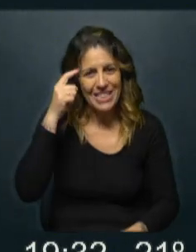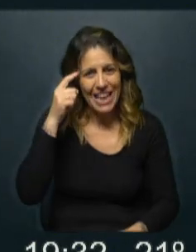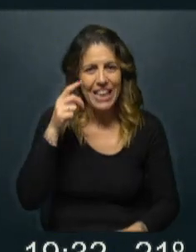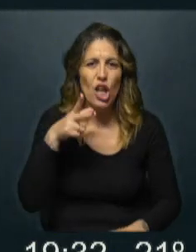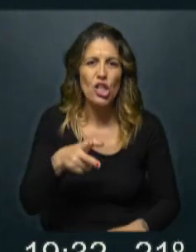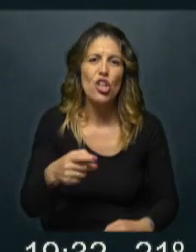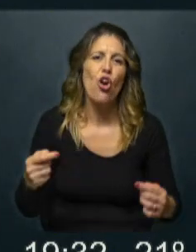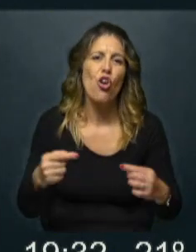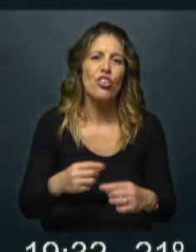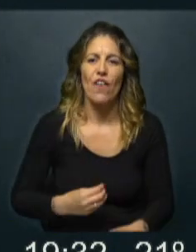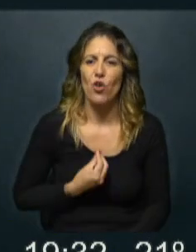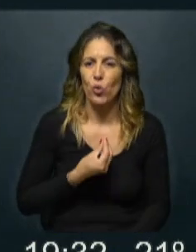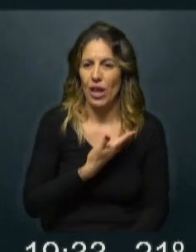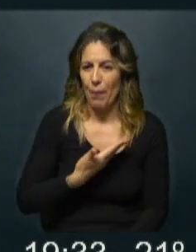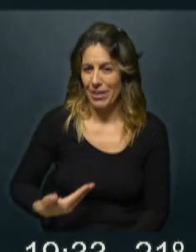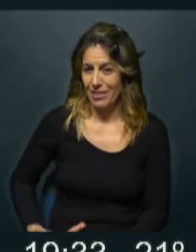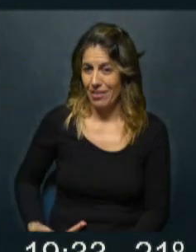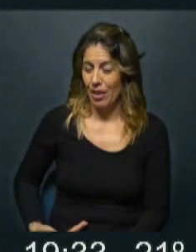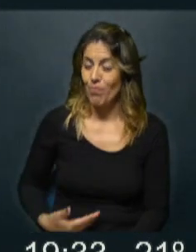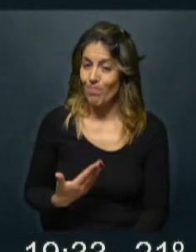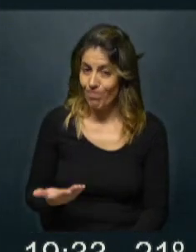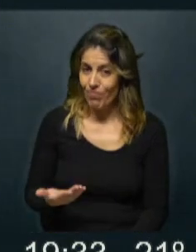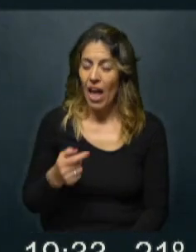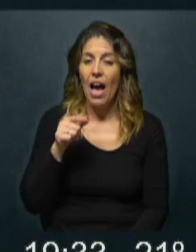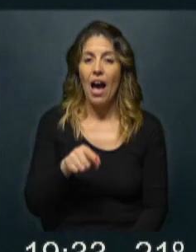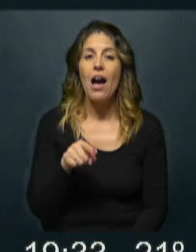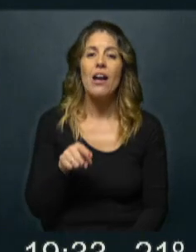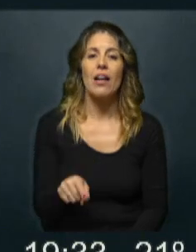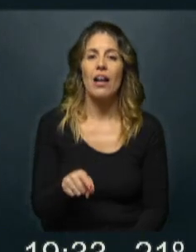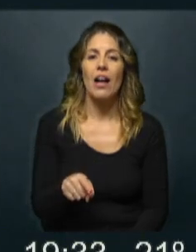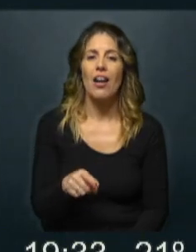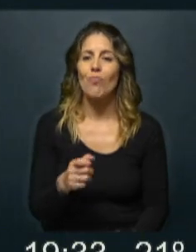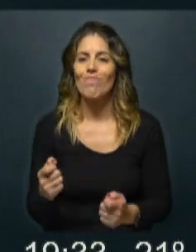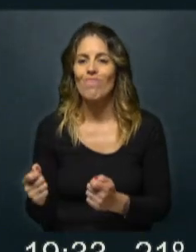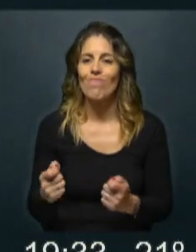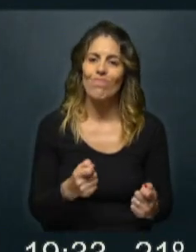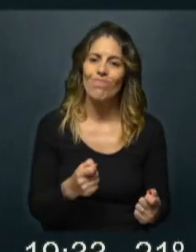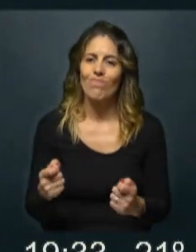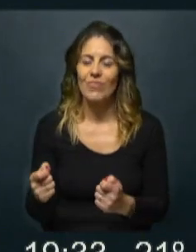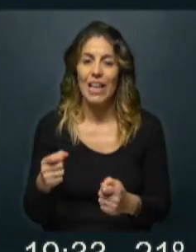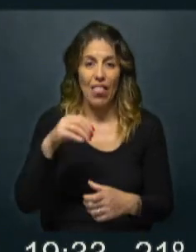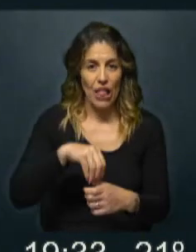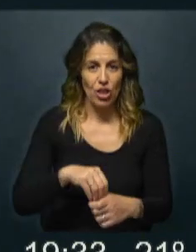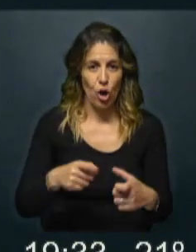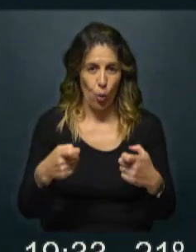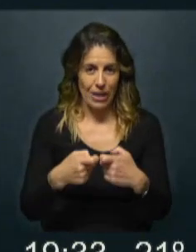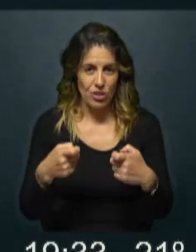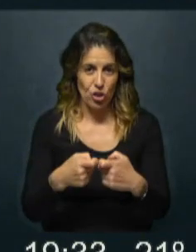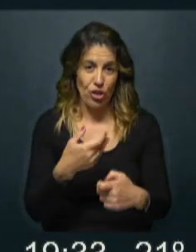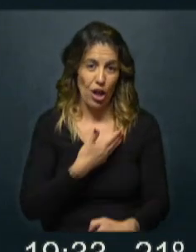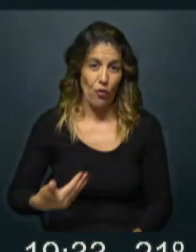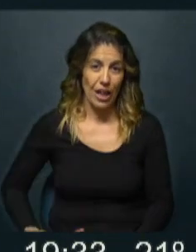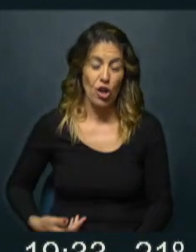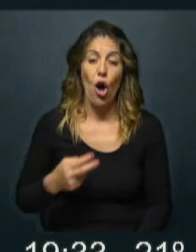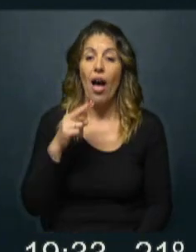en contra de la voluntad del presidente no entonces Acá hay un tigre y afloje adentro de la coalición que habrá que ver